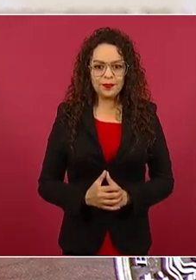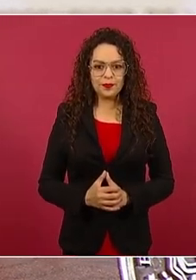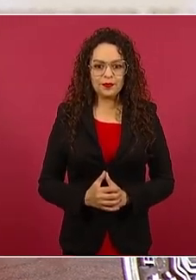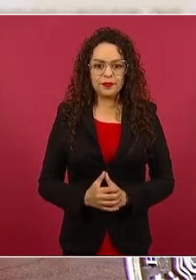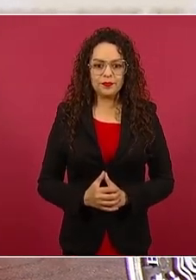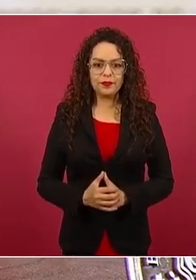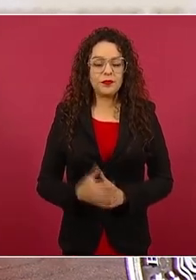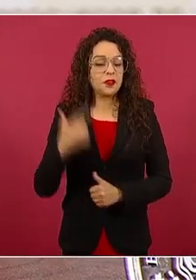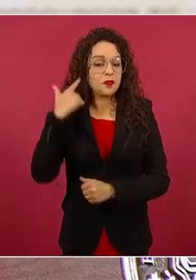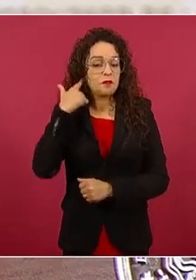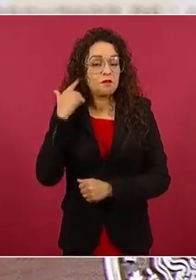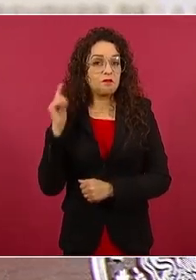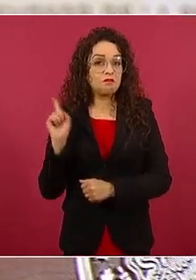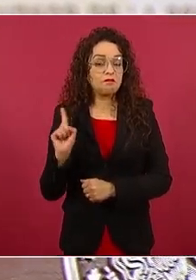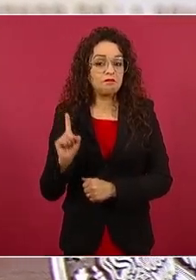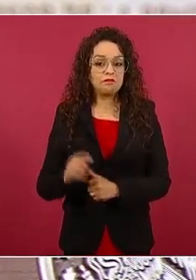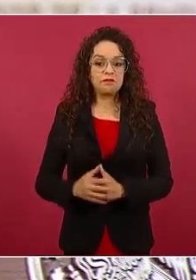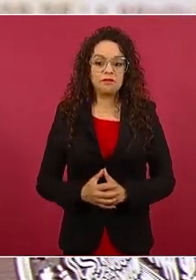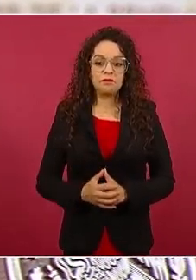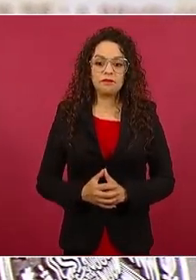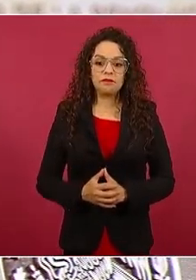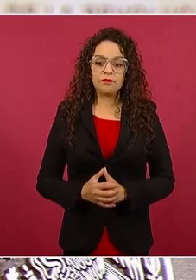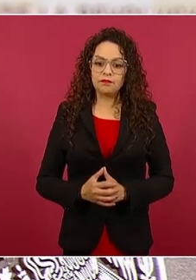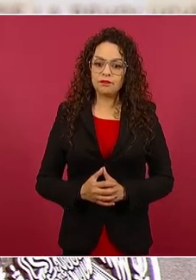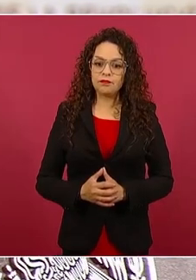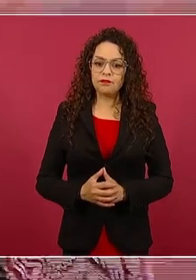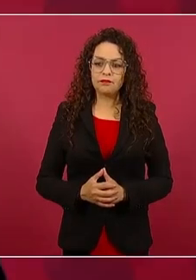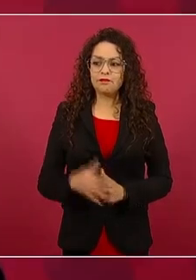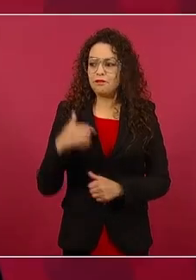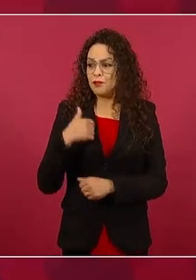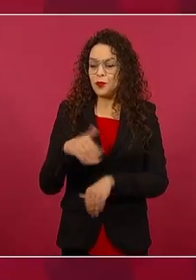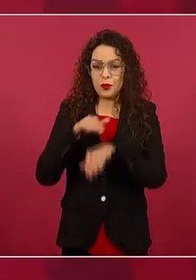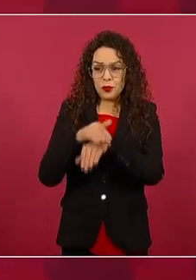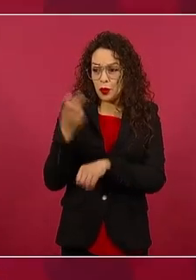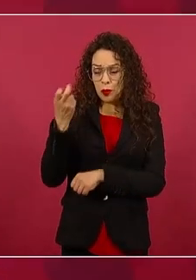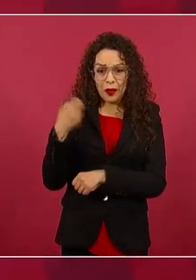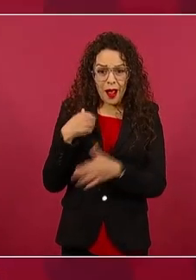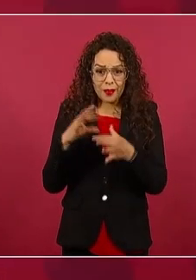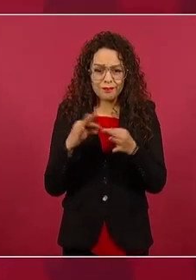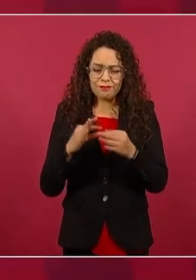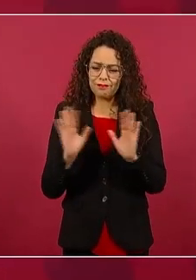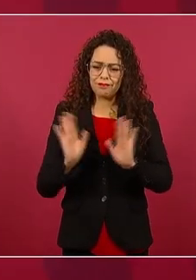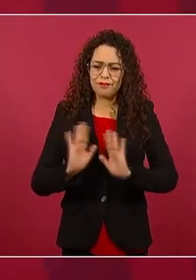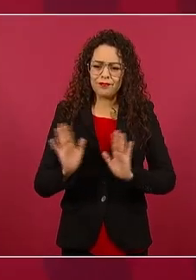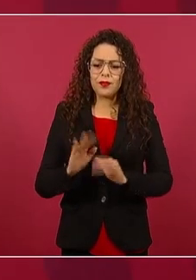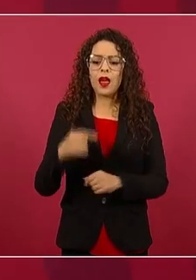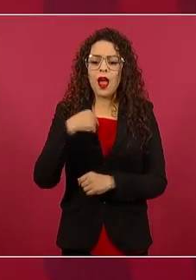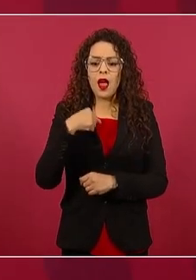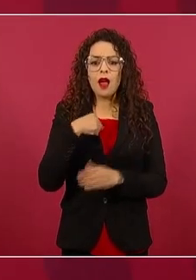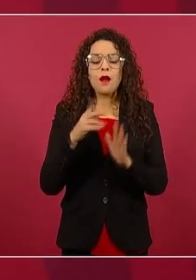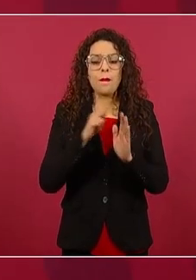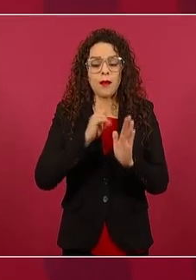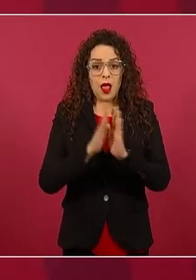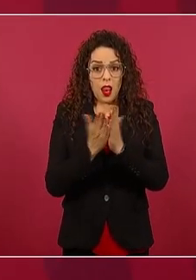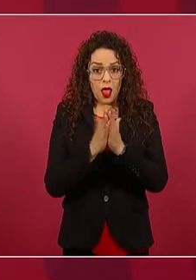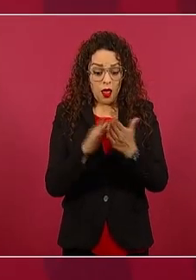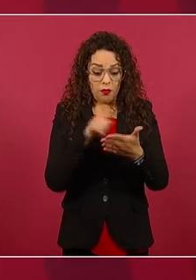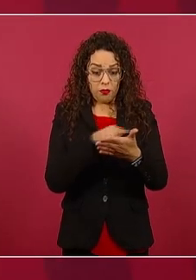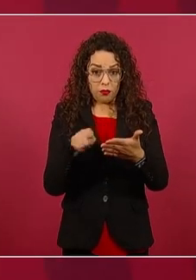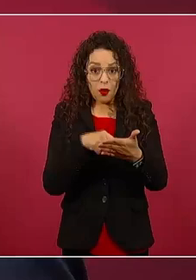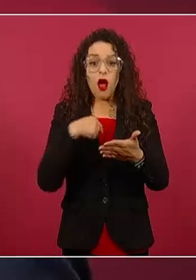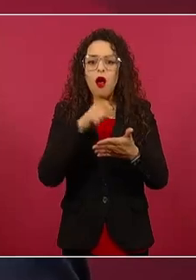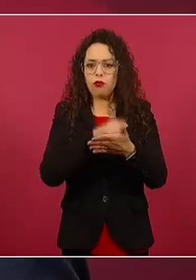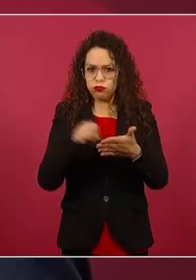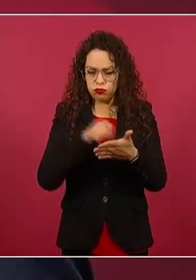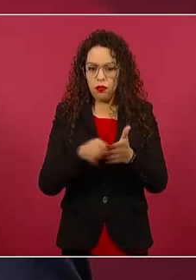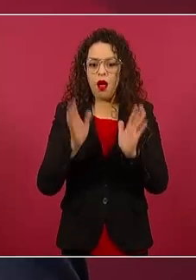No voy yo a polemizar sobre eso. En mi libro cuento